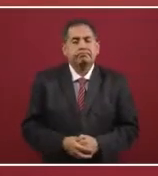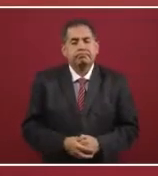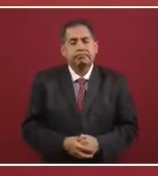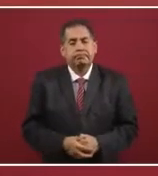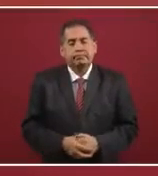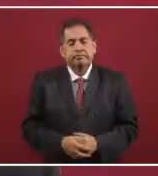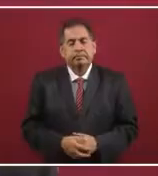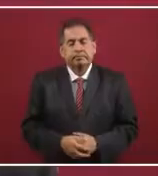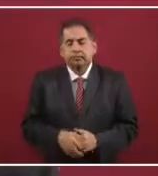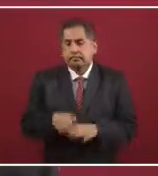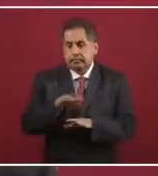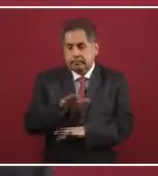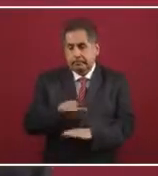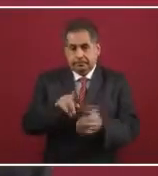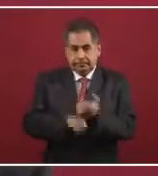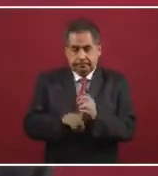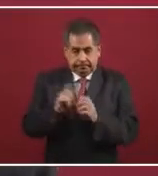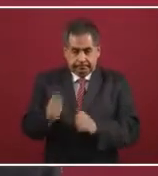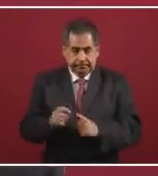Respecto a la relación